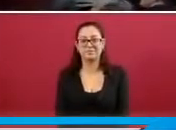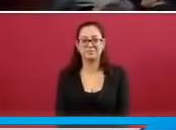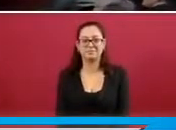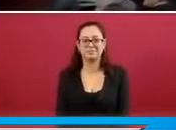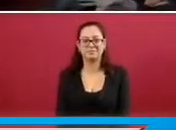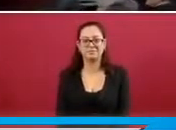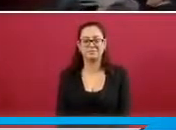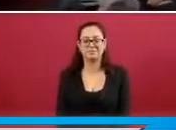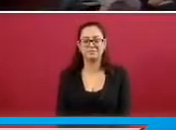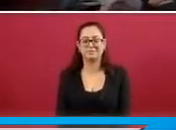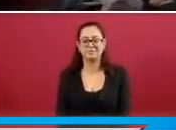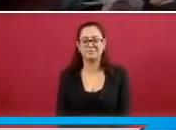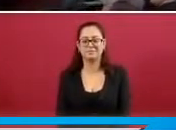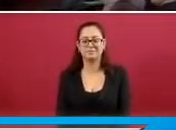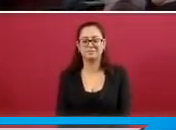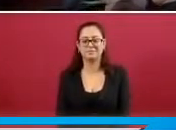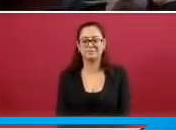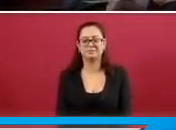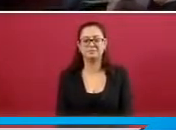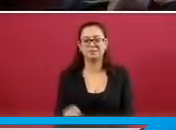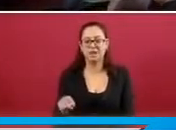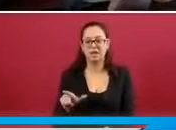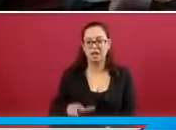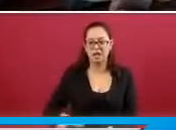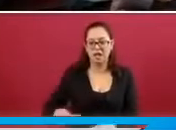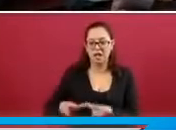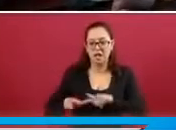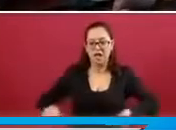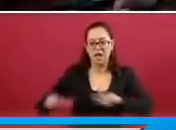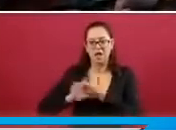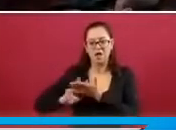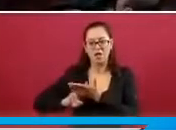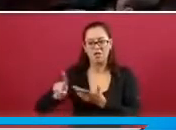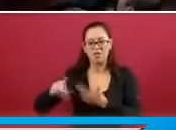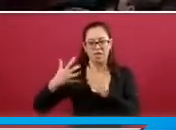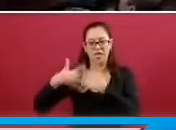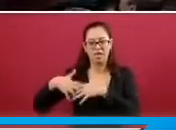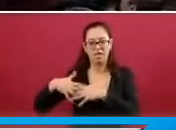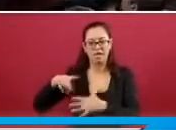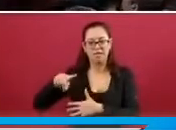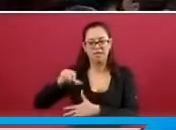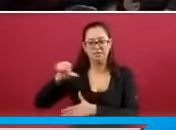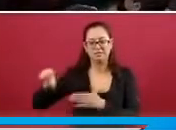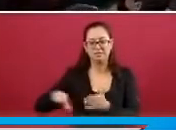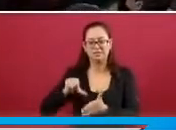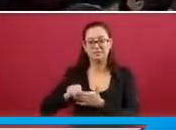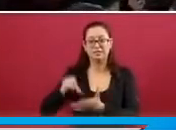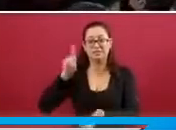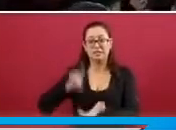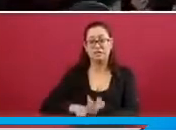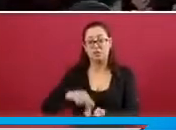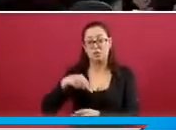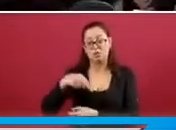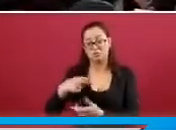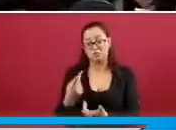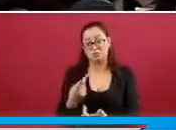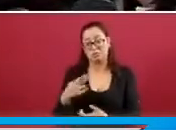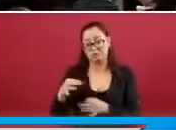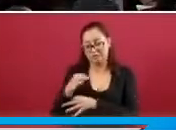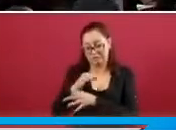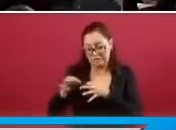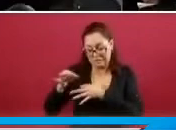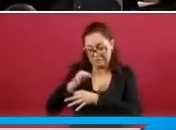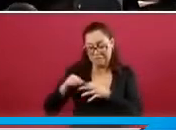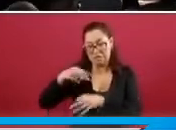El central de Laguna Verde es una central nuclear. Se utiliza la